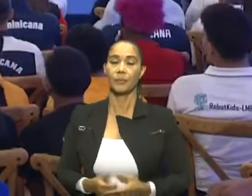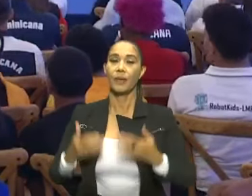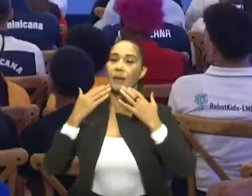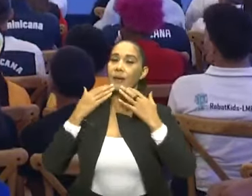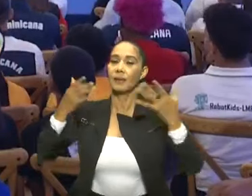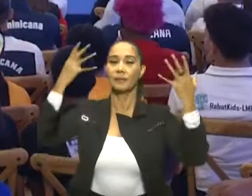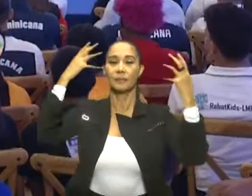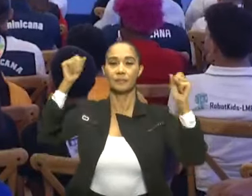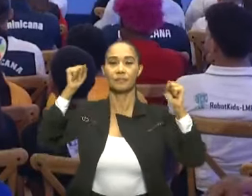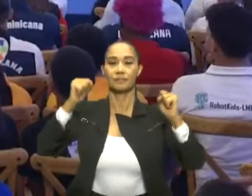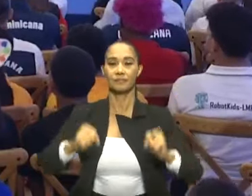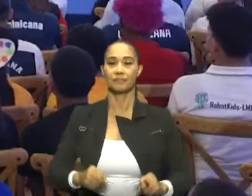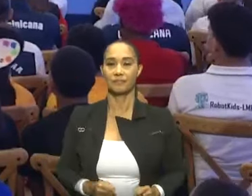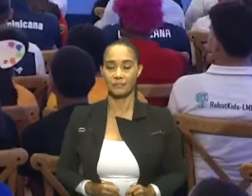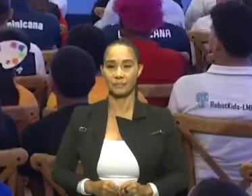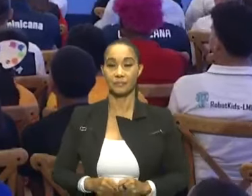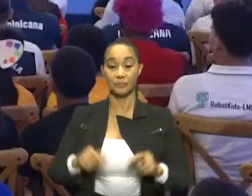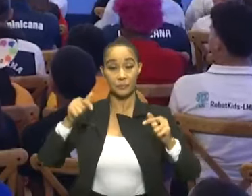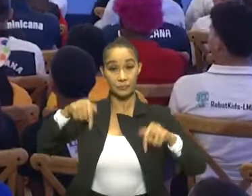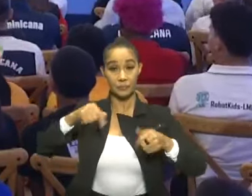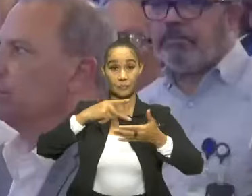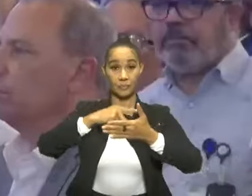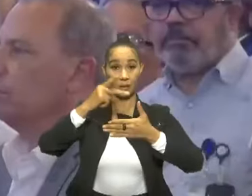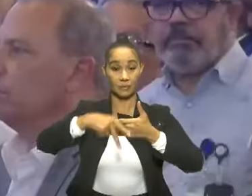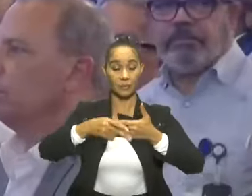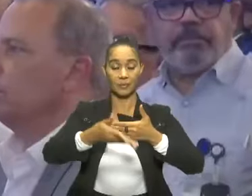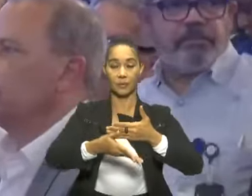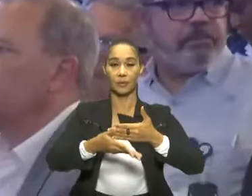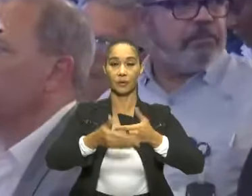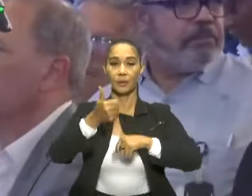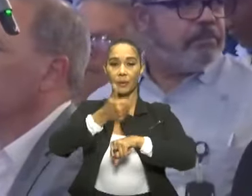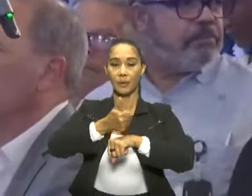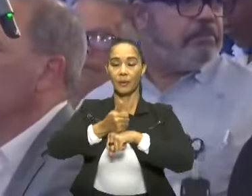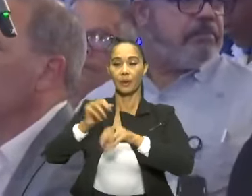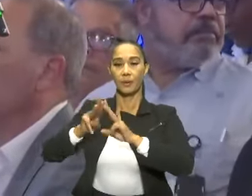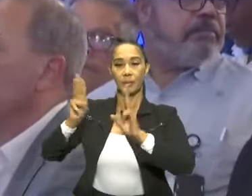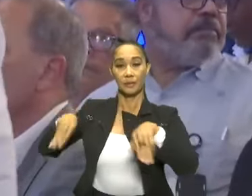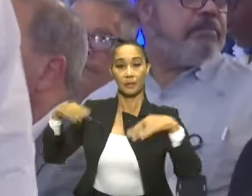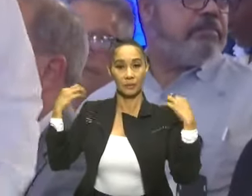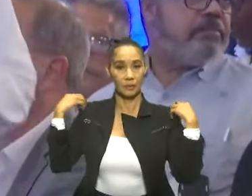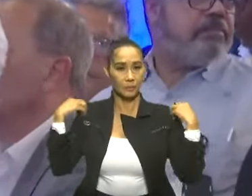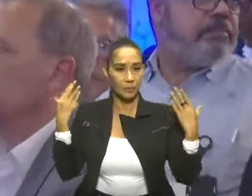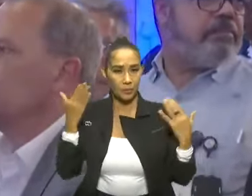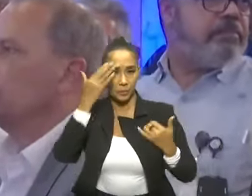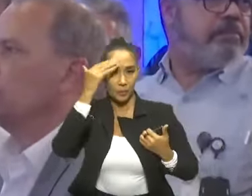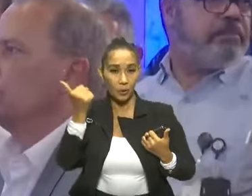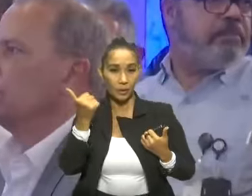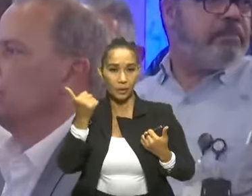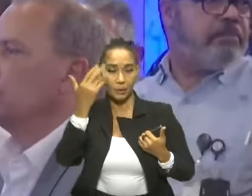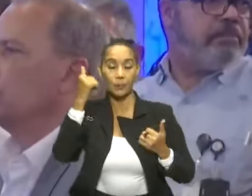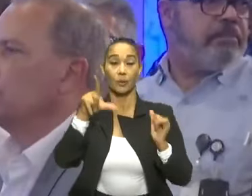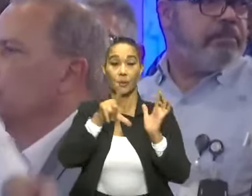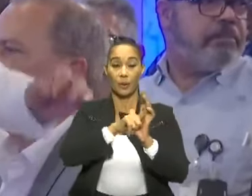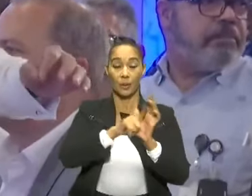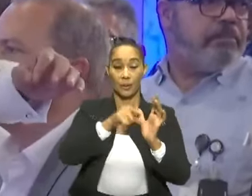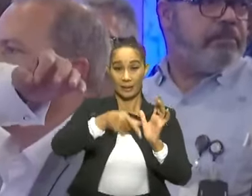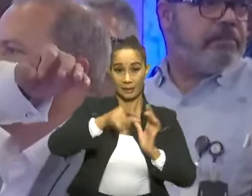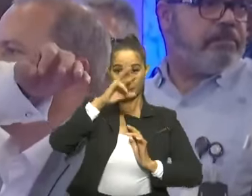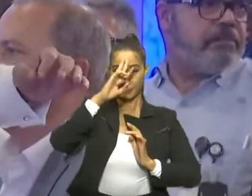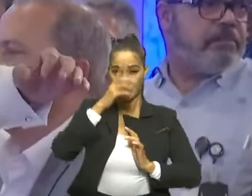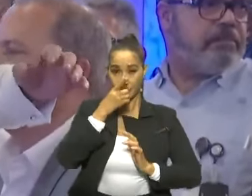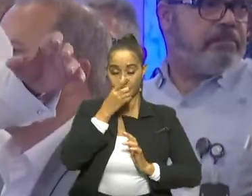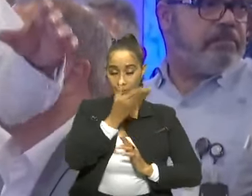Gracias, señor presidente. Este programa lo implementa el Ministerio de Deportes porque por ley la